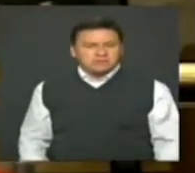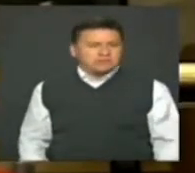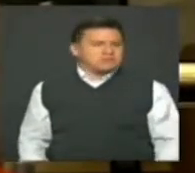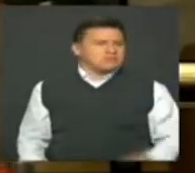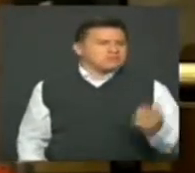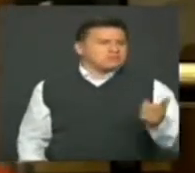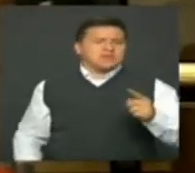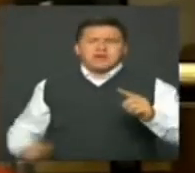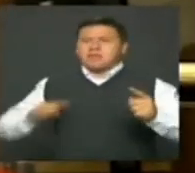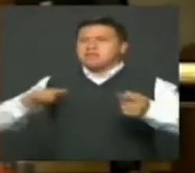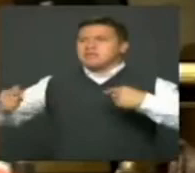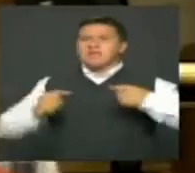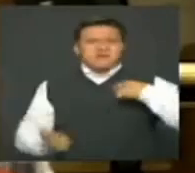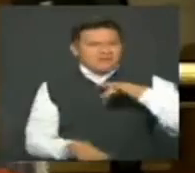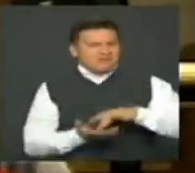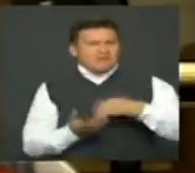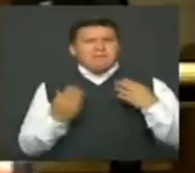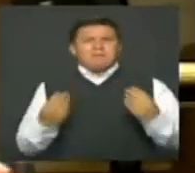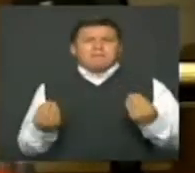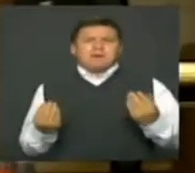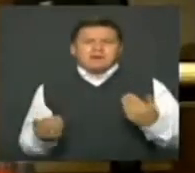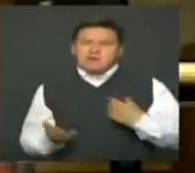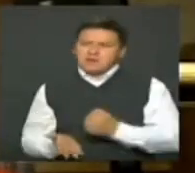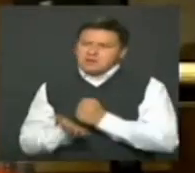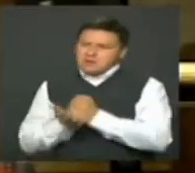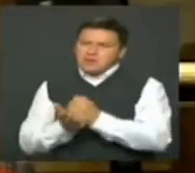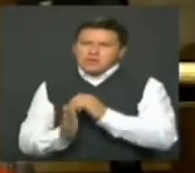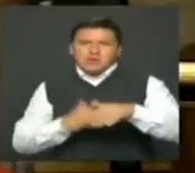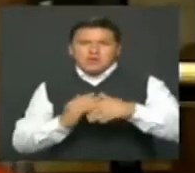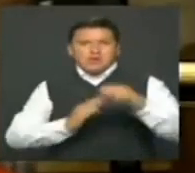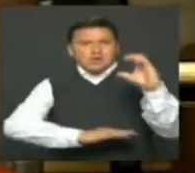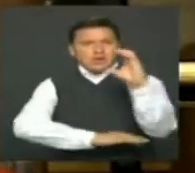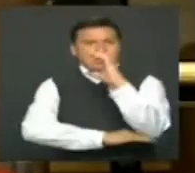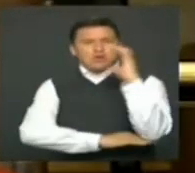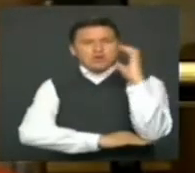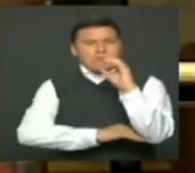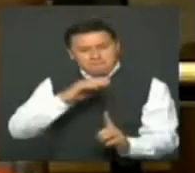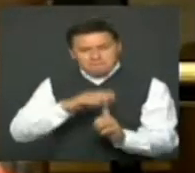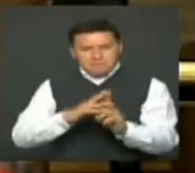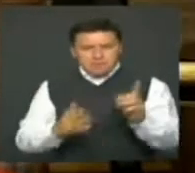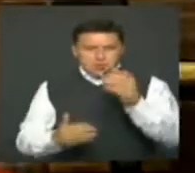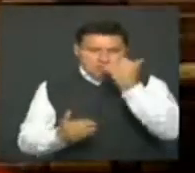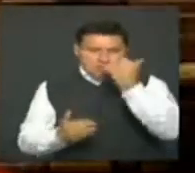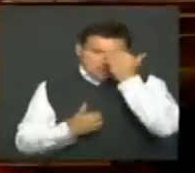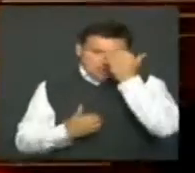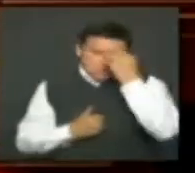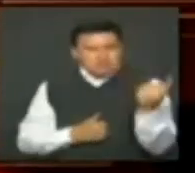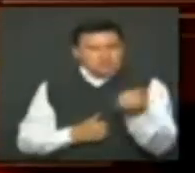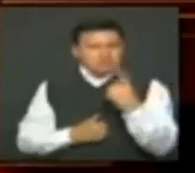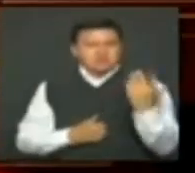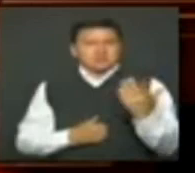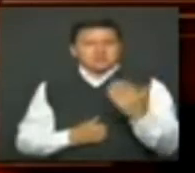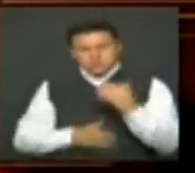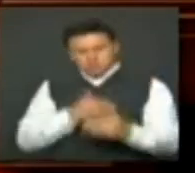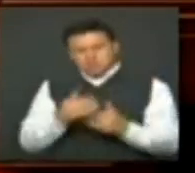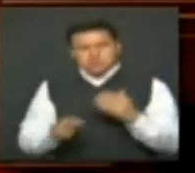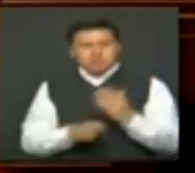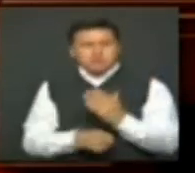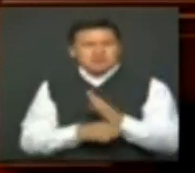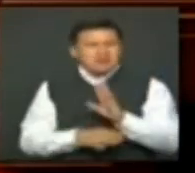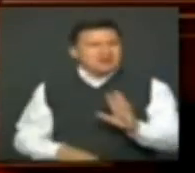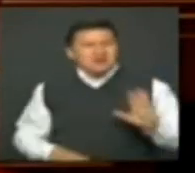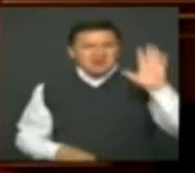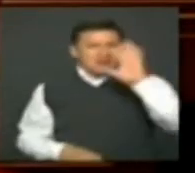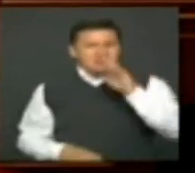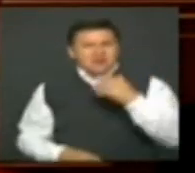dar el debate, sino también para ayudar a que Colombia se genere en conciencia alrededor de los problemas de nuestra nación